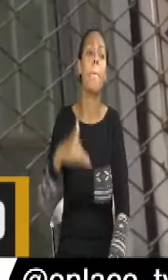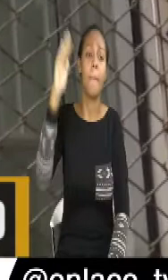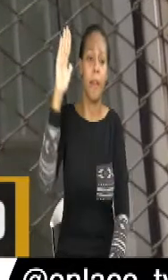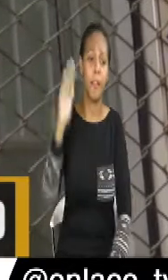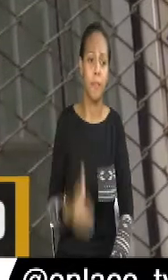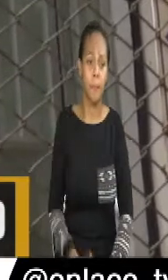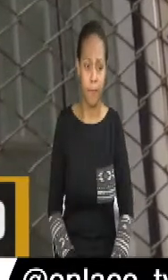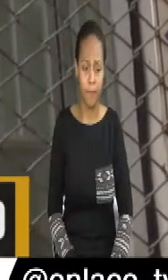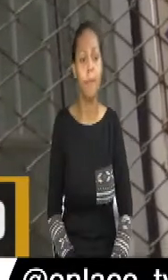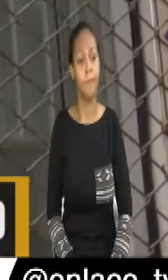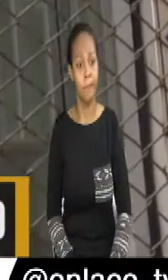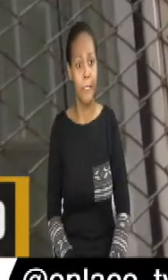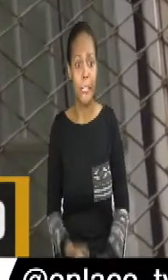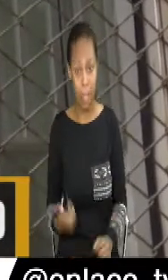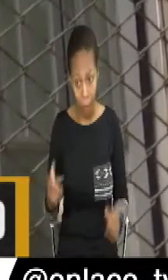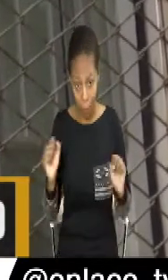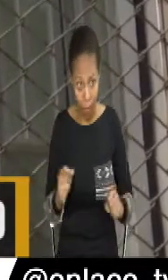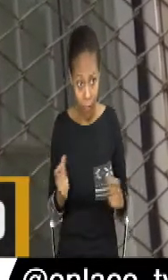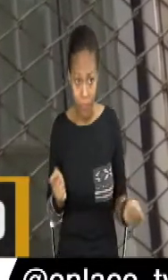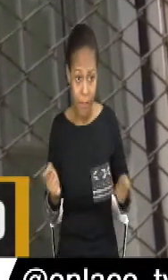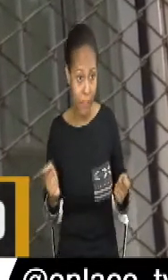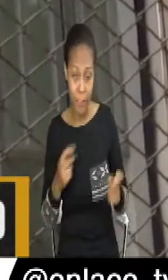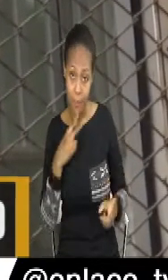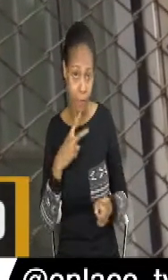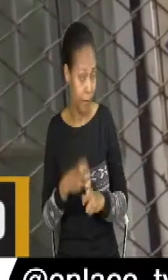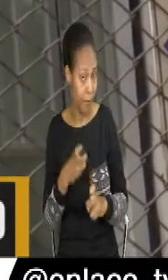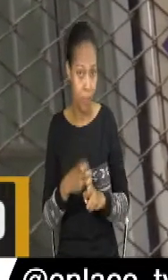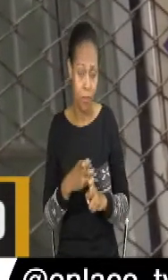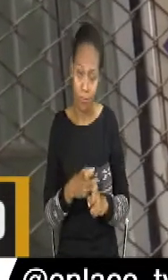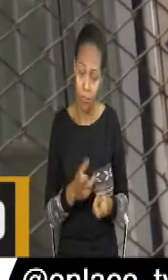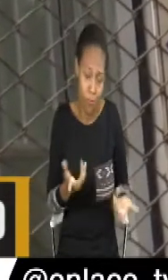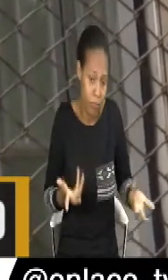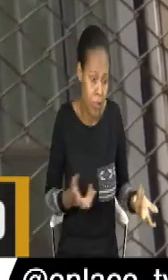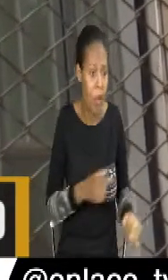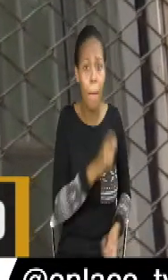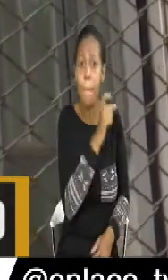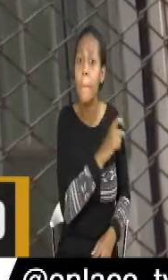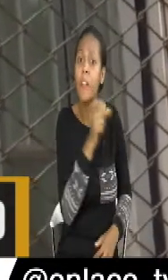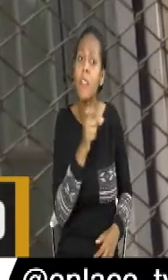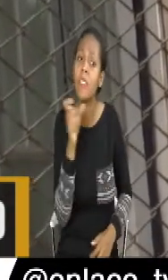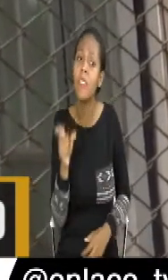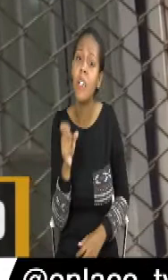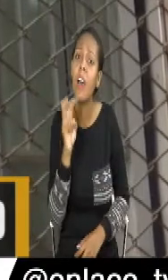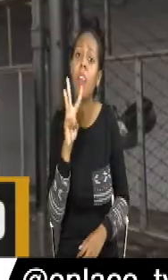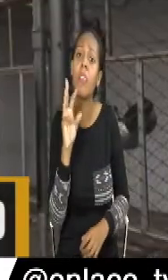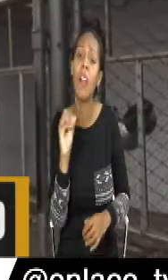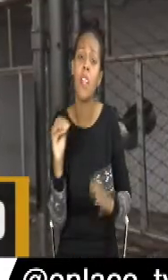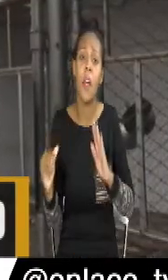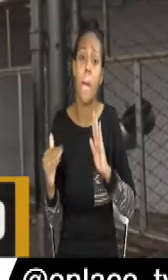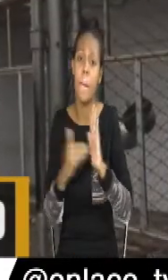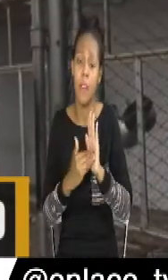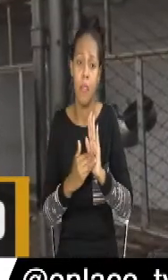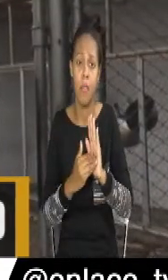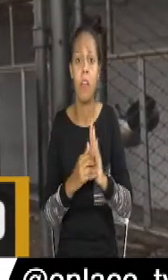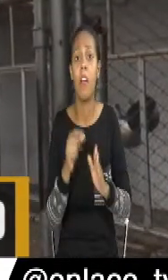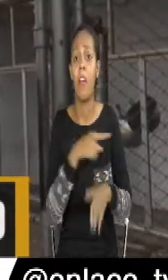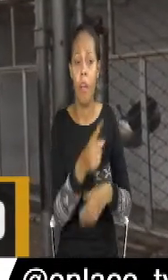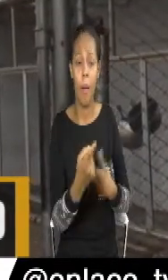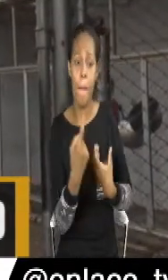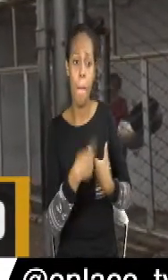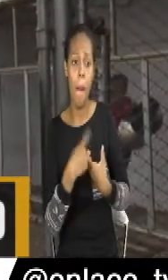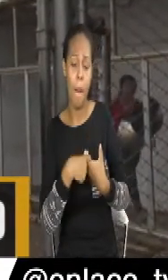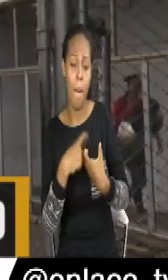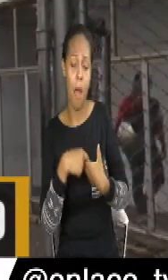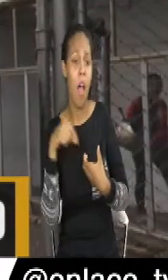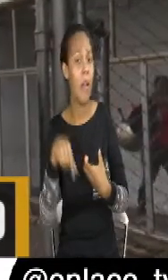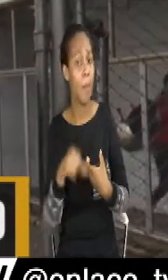vuelve inmanejable. No es justo con 30 mil usuarios que tienen Endisalud en Barranca Bermeja